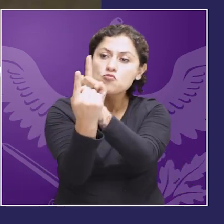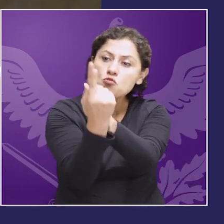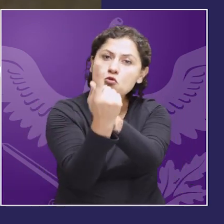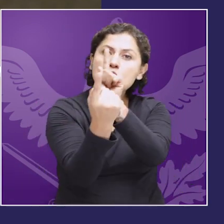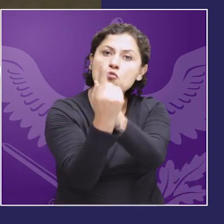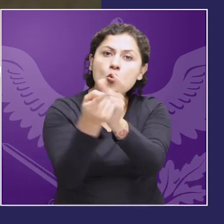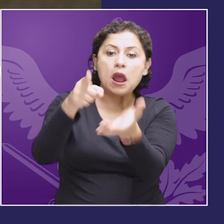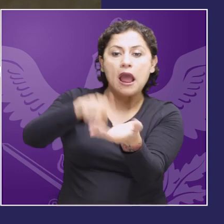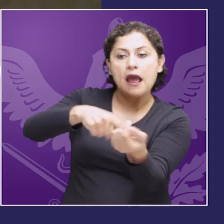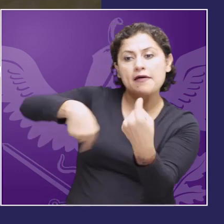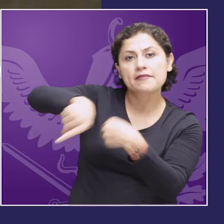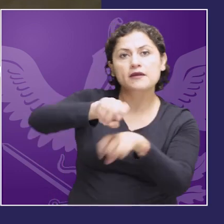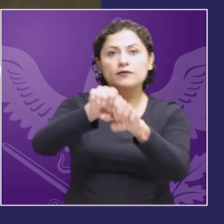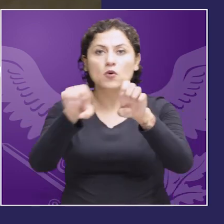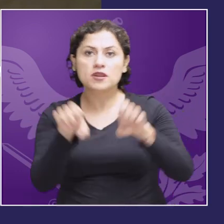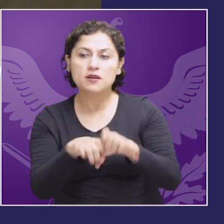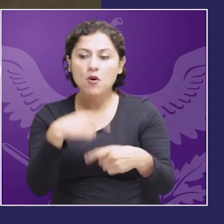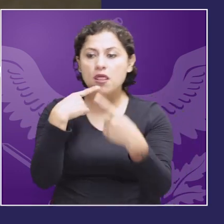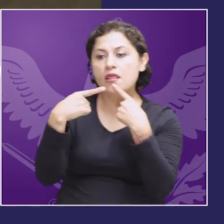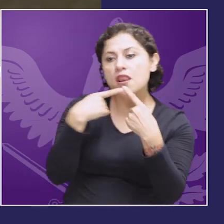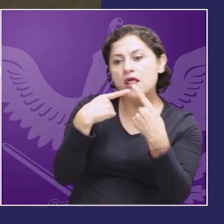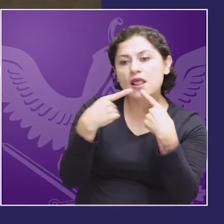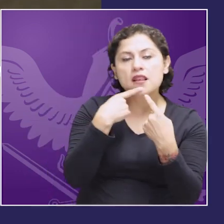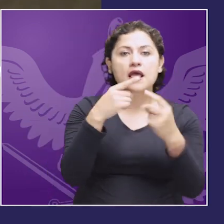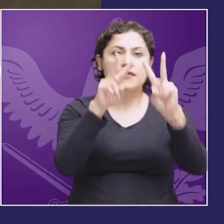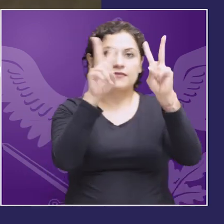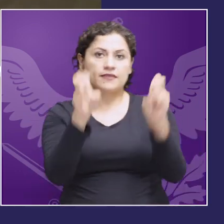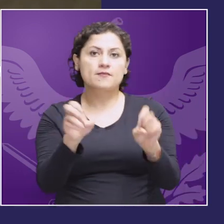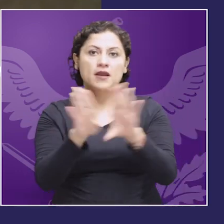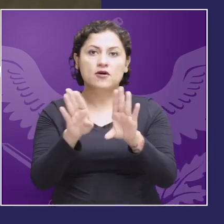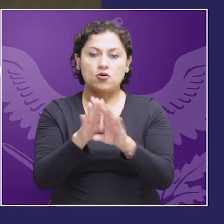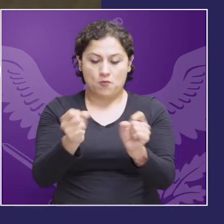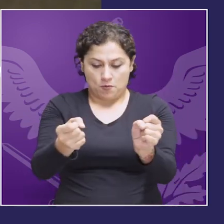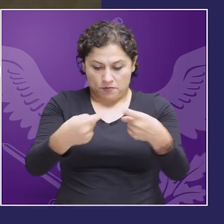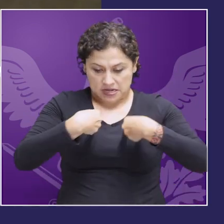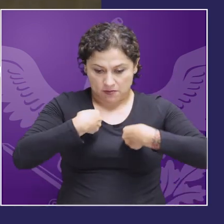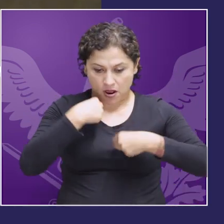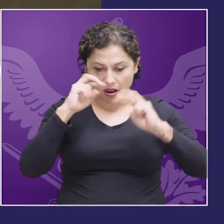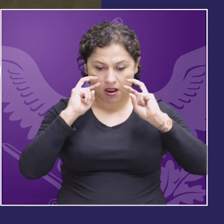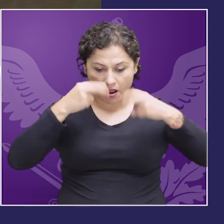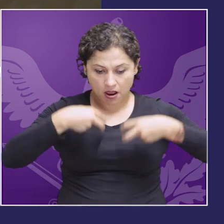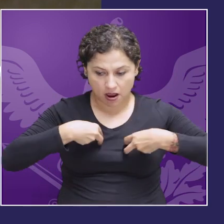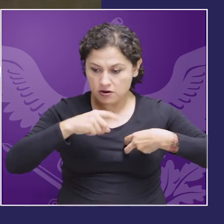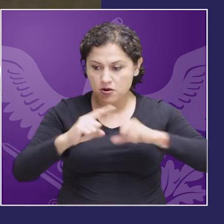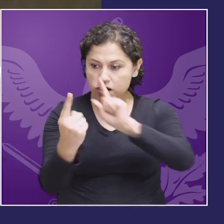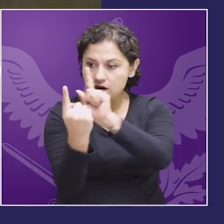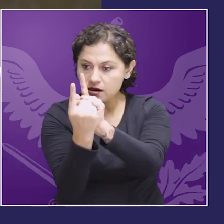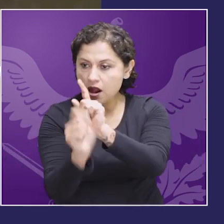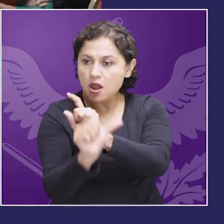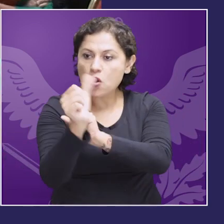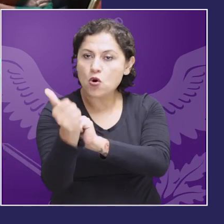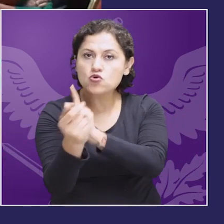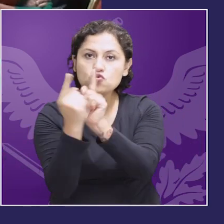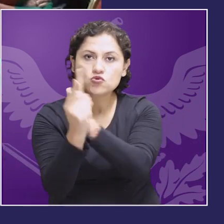nosotras mismas, sino alcanzar al otro. Gracias. Sí. ¿Puedo agregar algo a propósito de